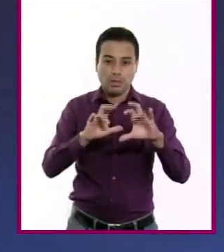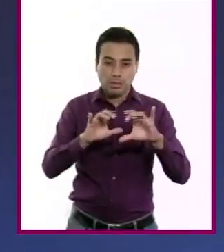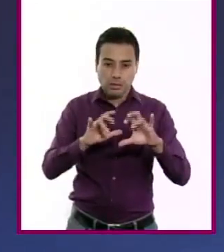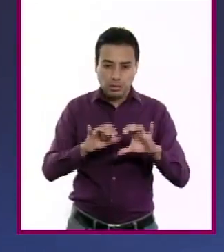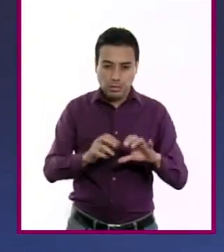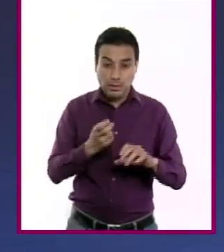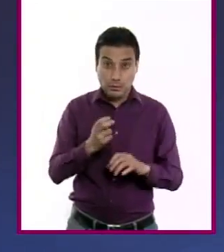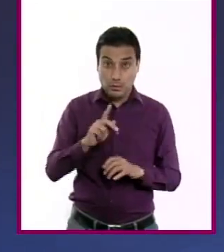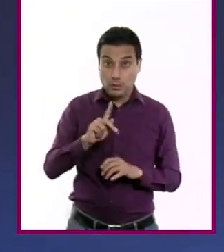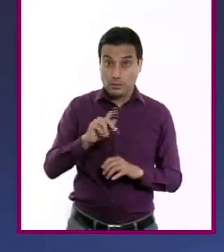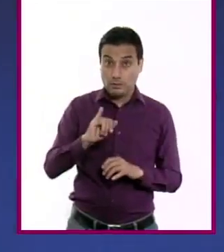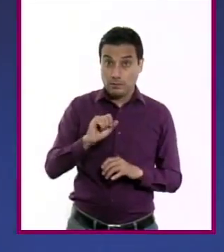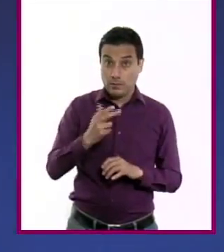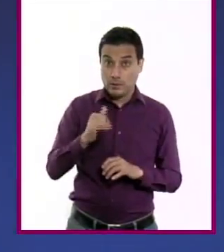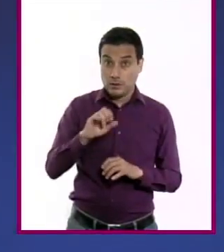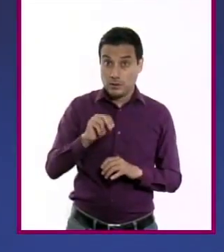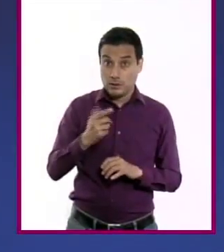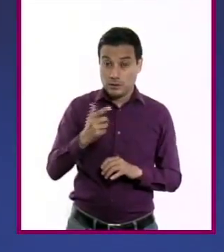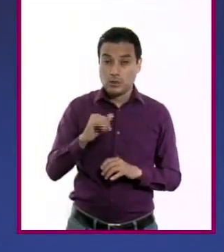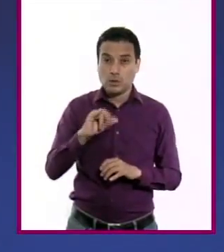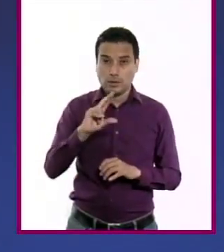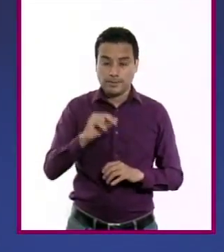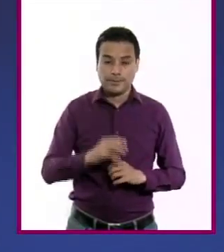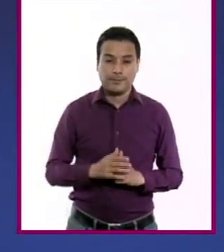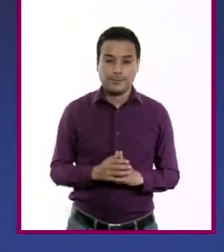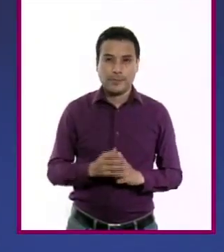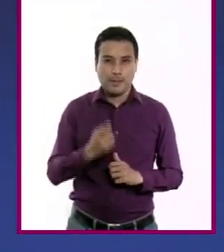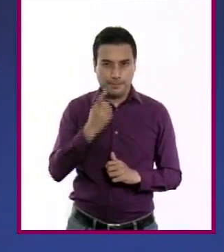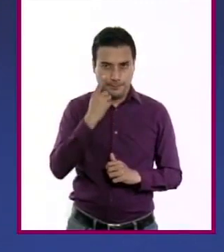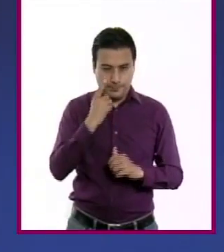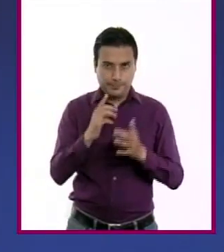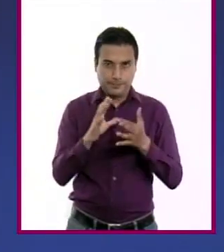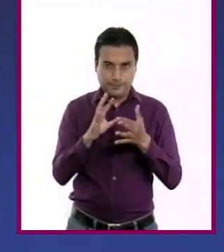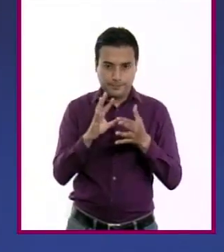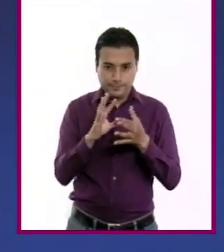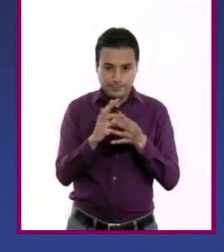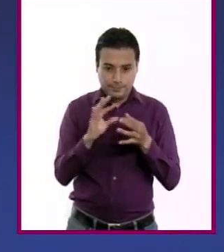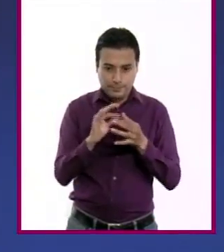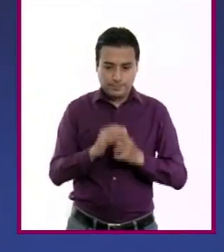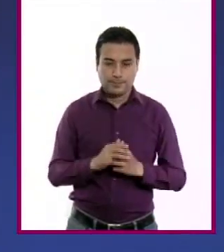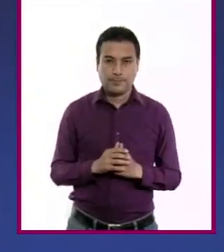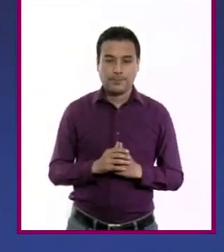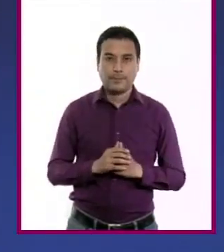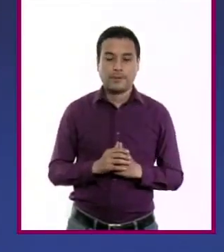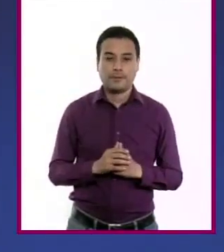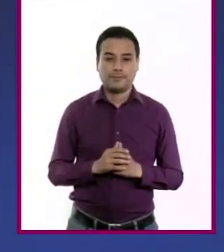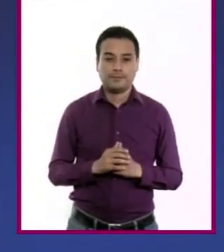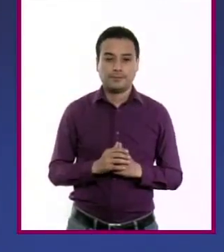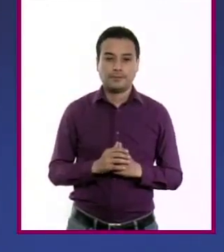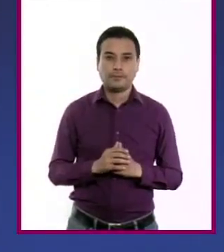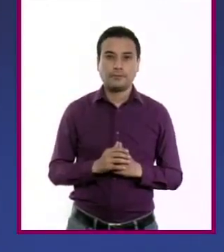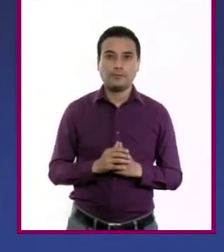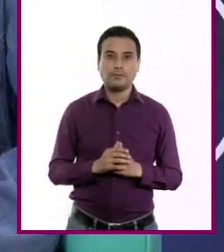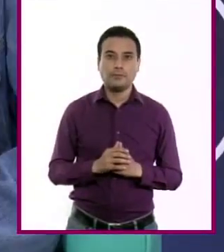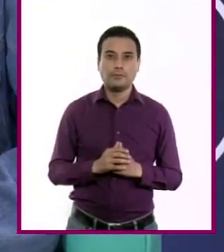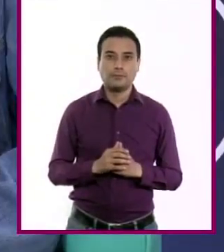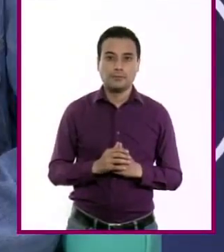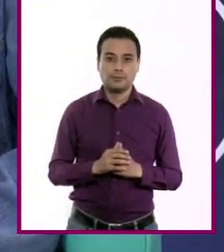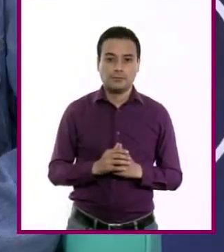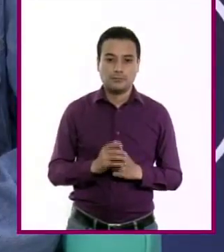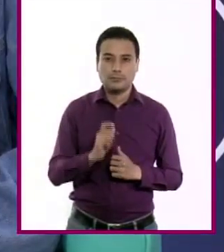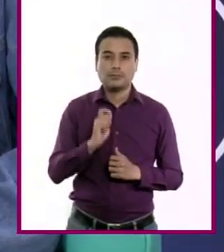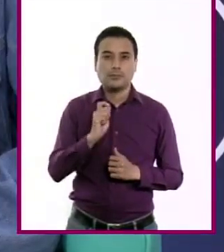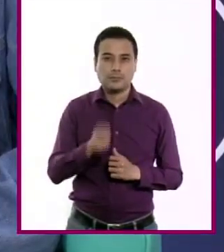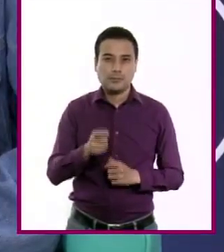phishing? ¿No estoy tan perdido? Bueno, yo creo que una definición de phishing, para ser más concreto, sería, como lo dice su nombre en inglés, ir de